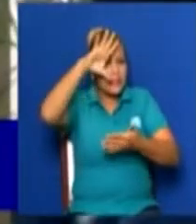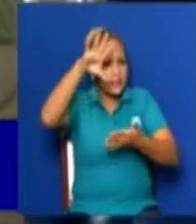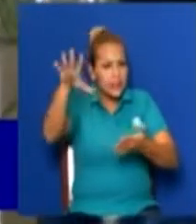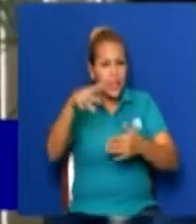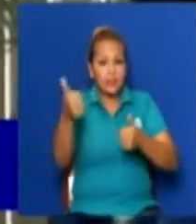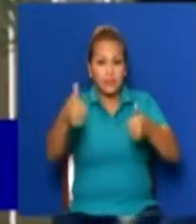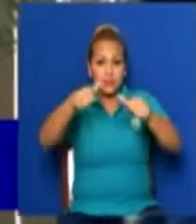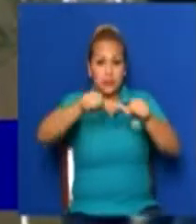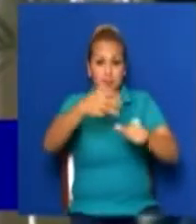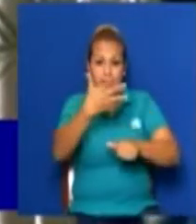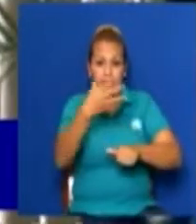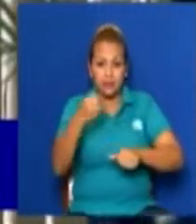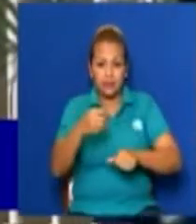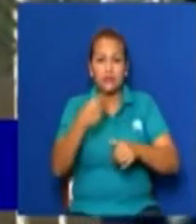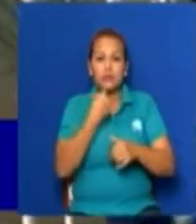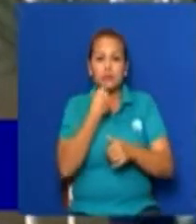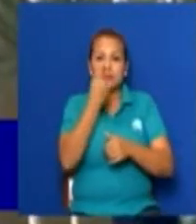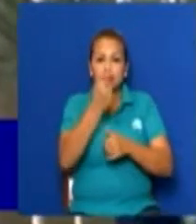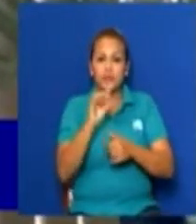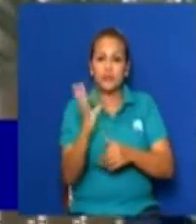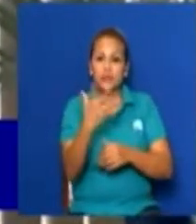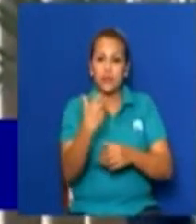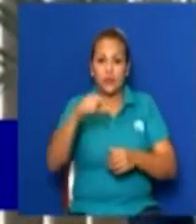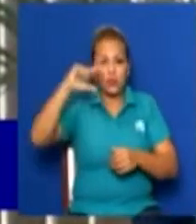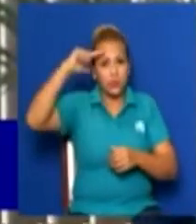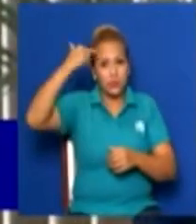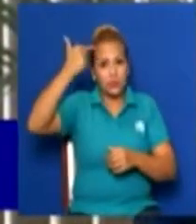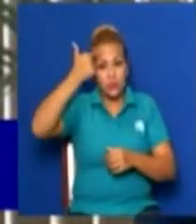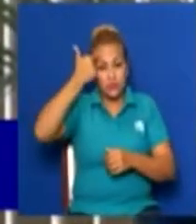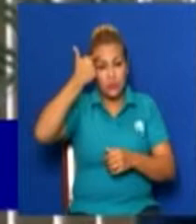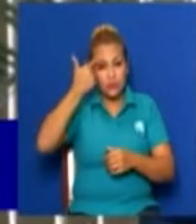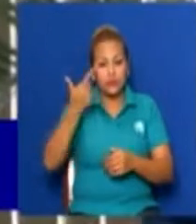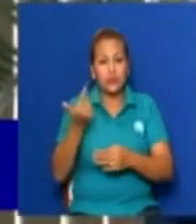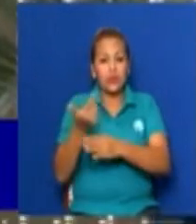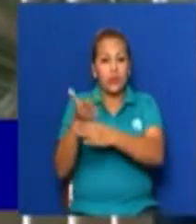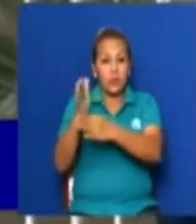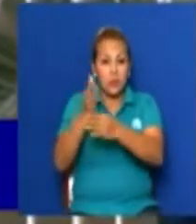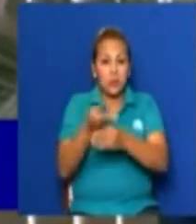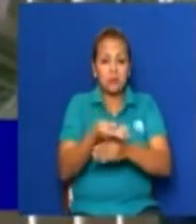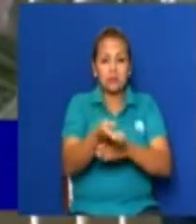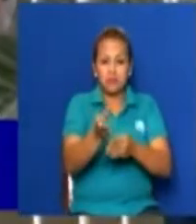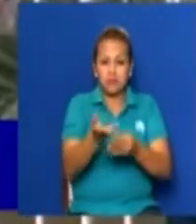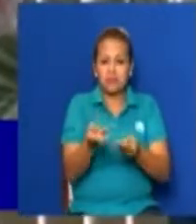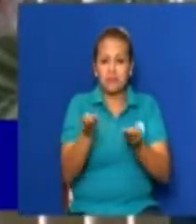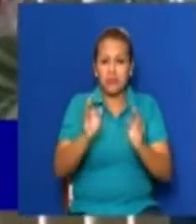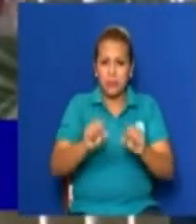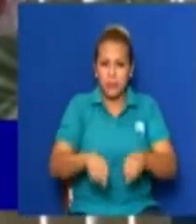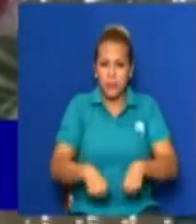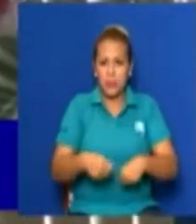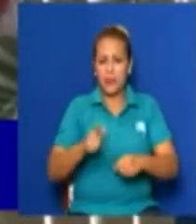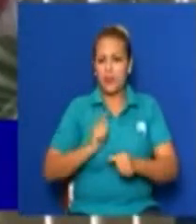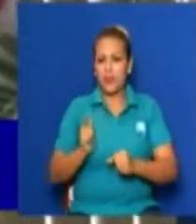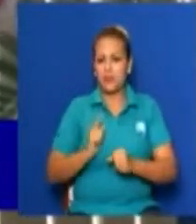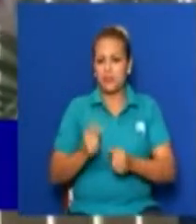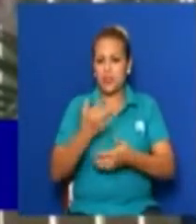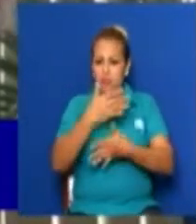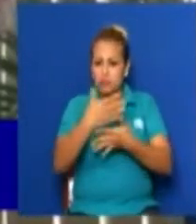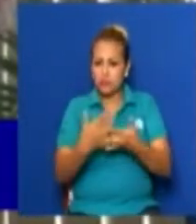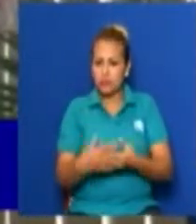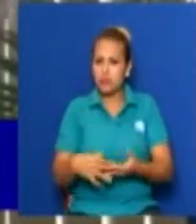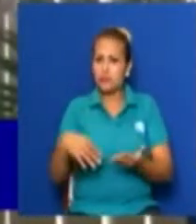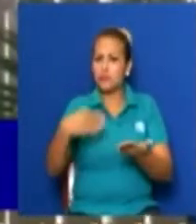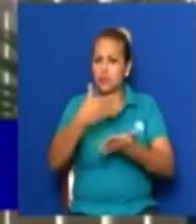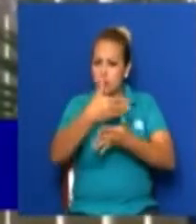90 manda a los estados partes a poder tener esos instrumentos de medición y